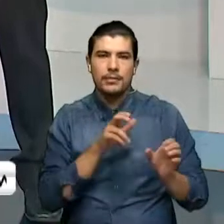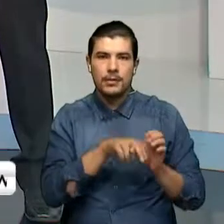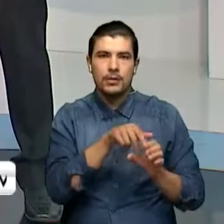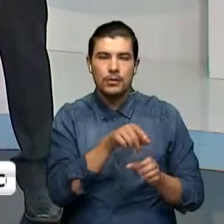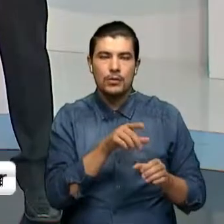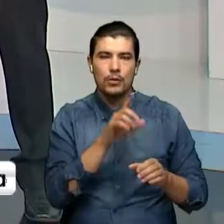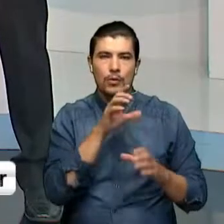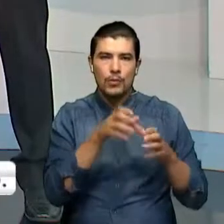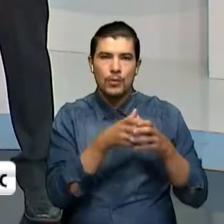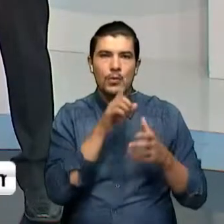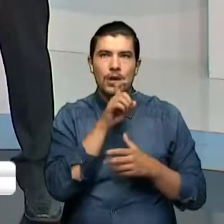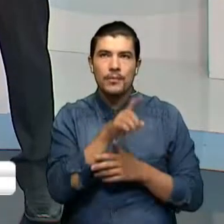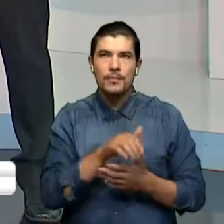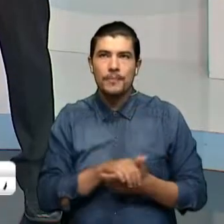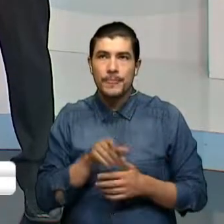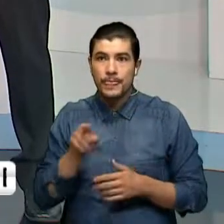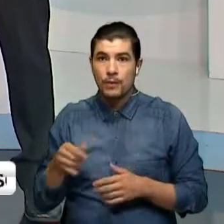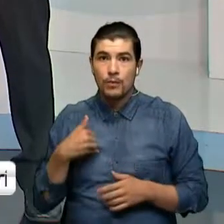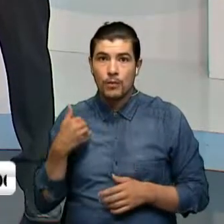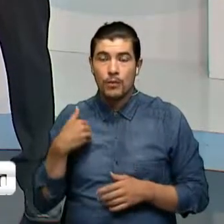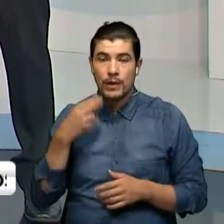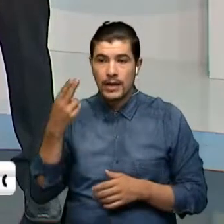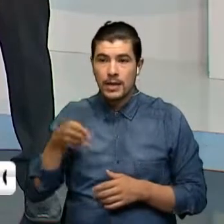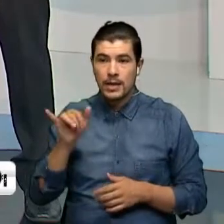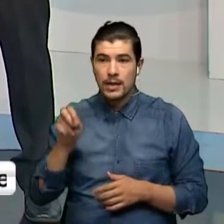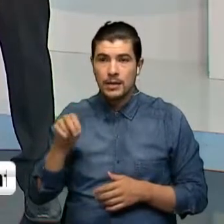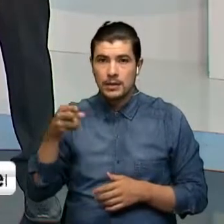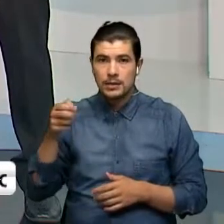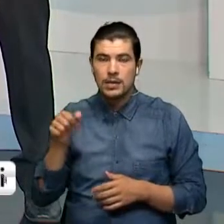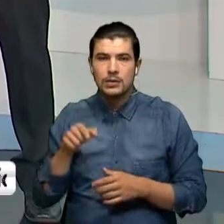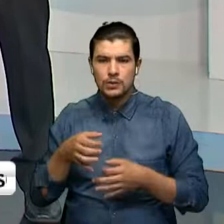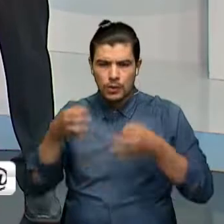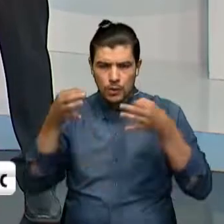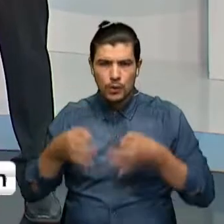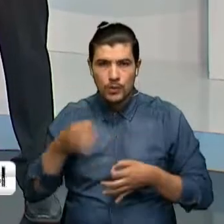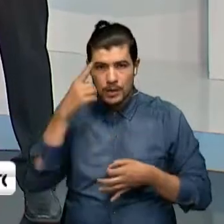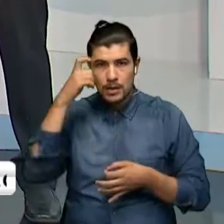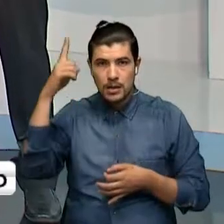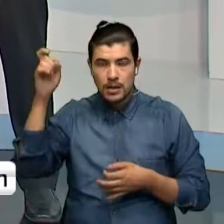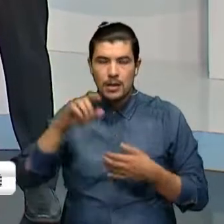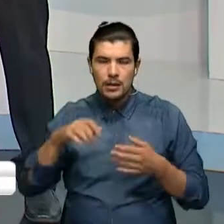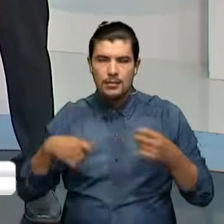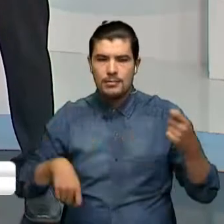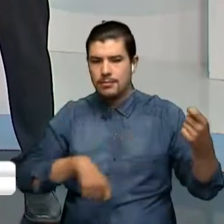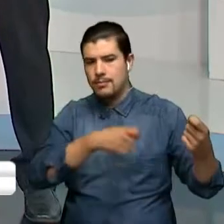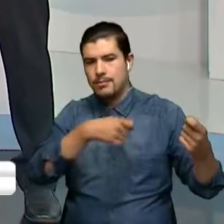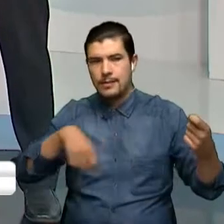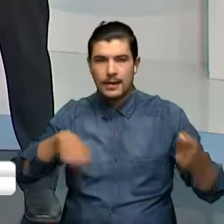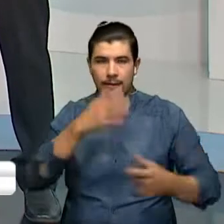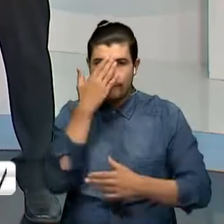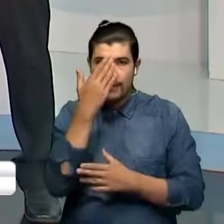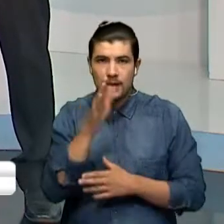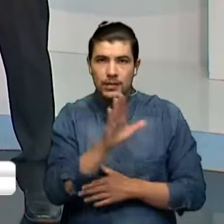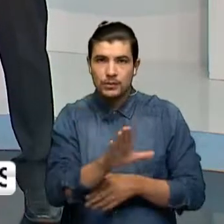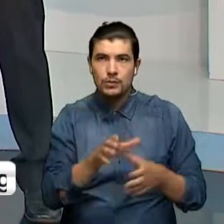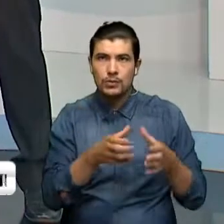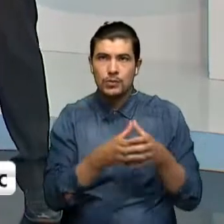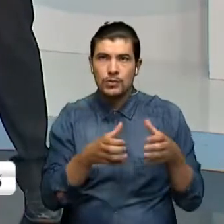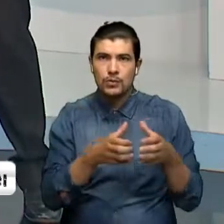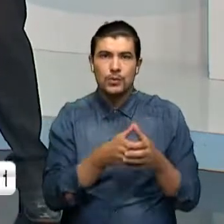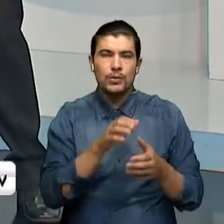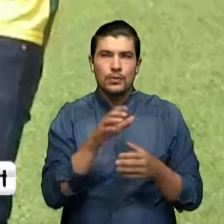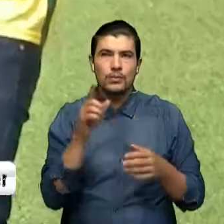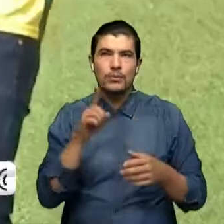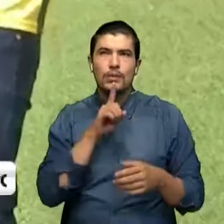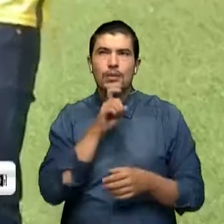para jason y un joven hincha del atlético bucaramanga cumplió uno de sus sueños tocar violín al frente del grupo del conjunto leopard